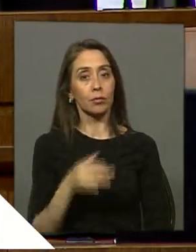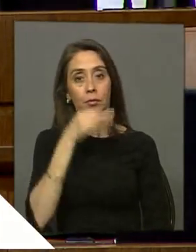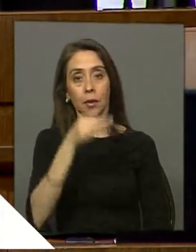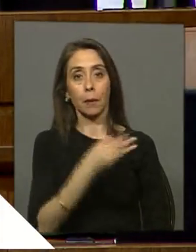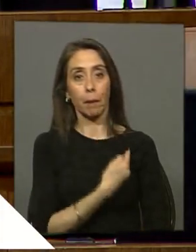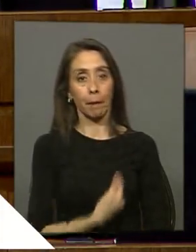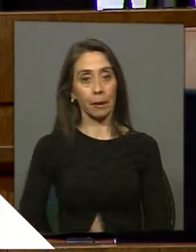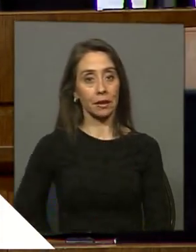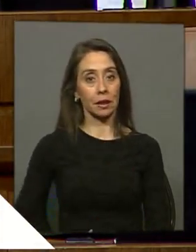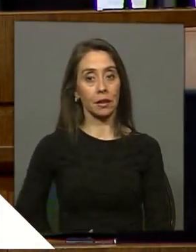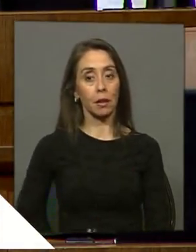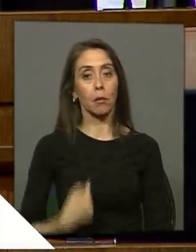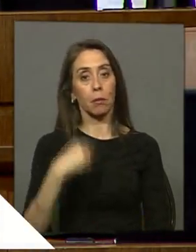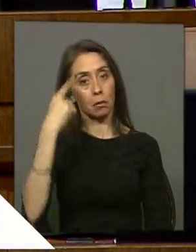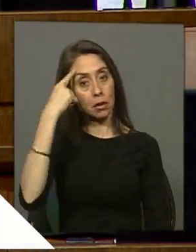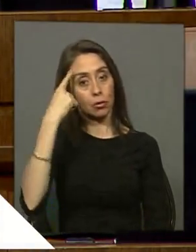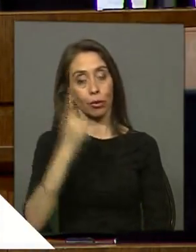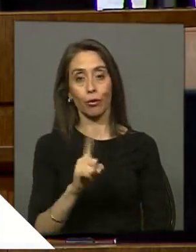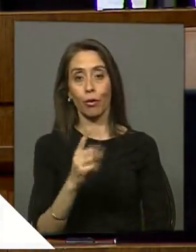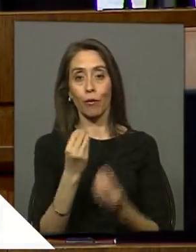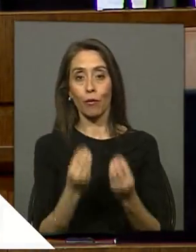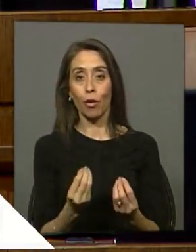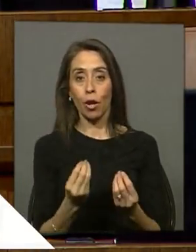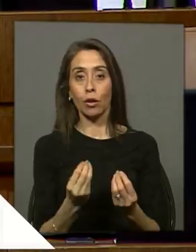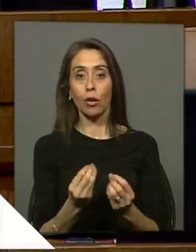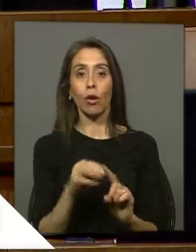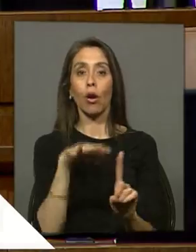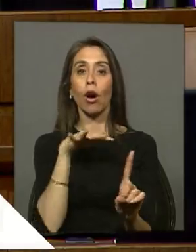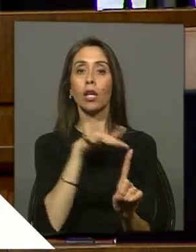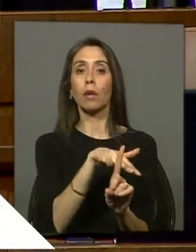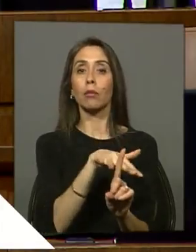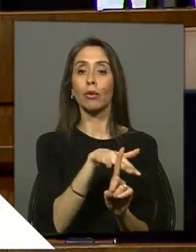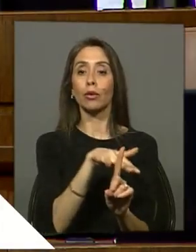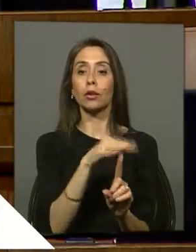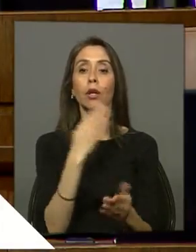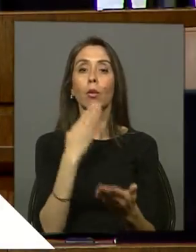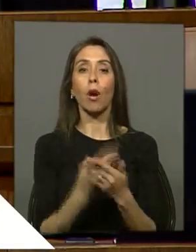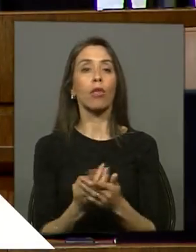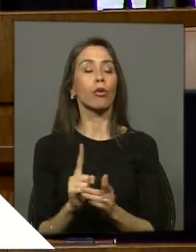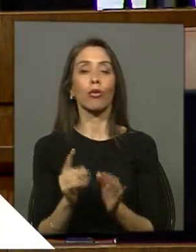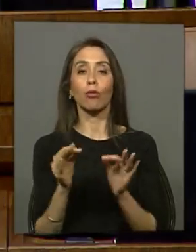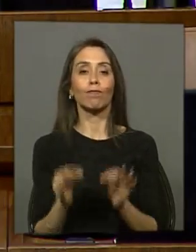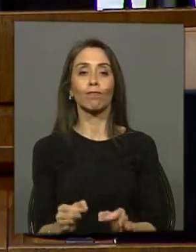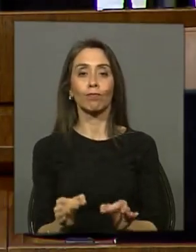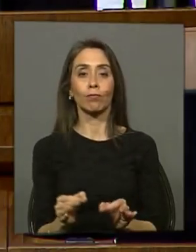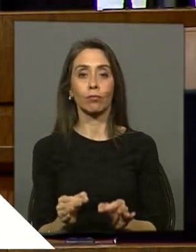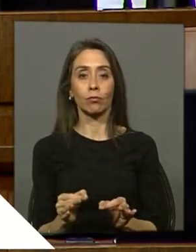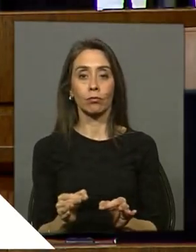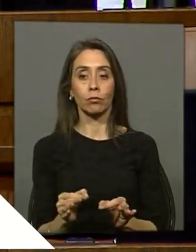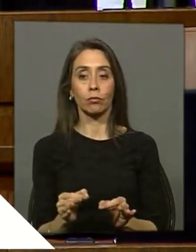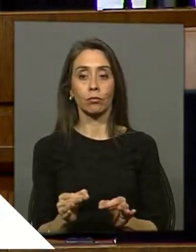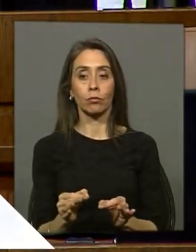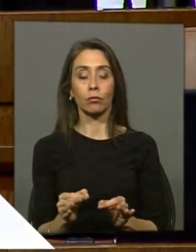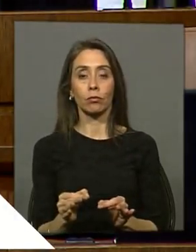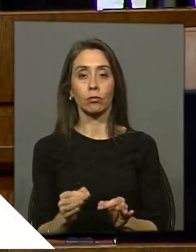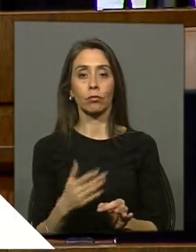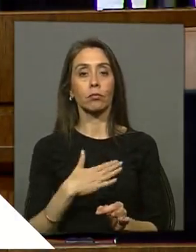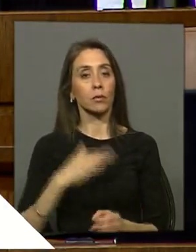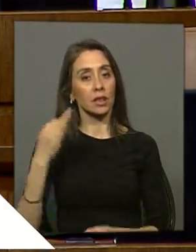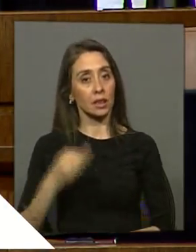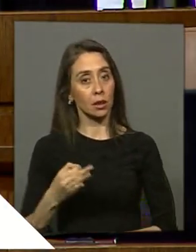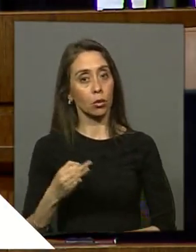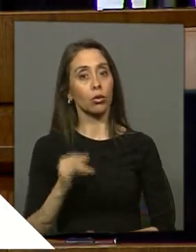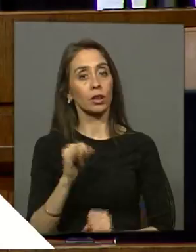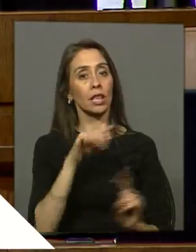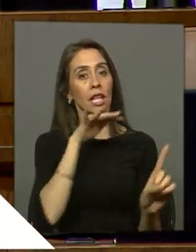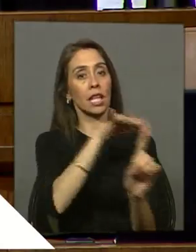porque me parece impropio hacer un reproche cuando no corresponde yo estoy cierto que hay que hacer los